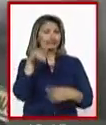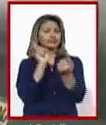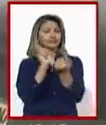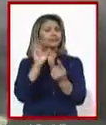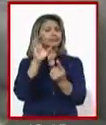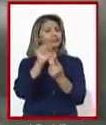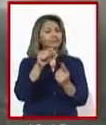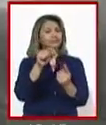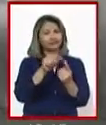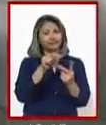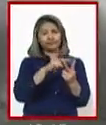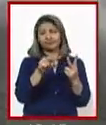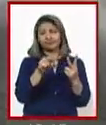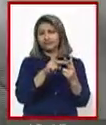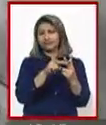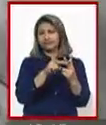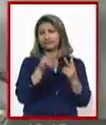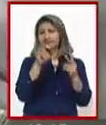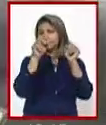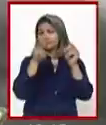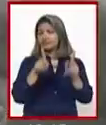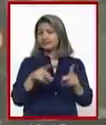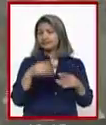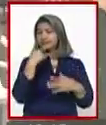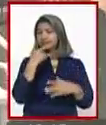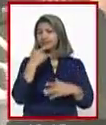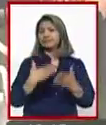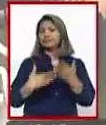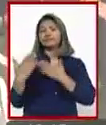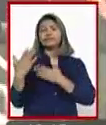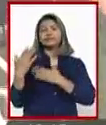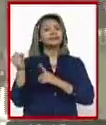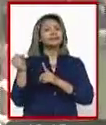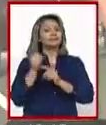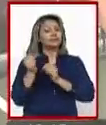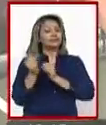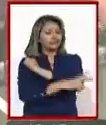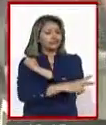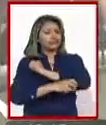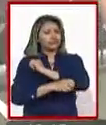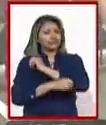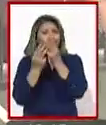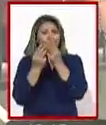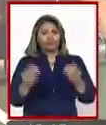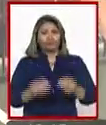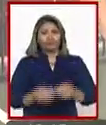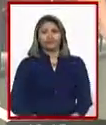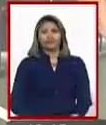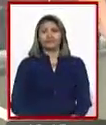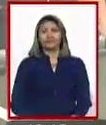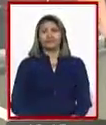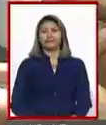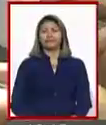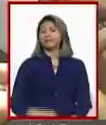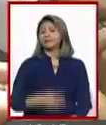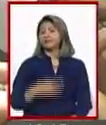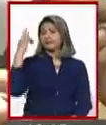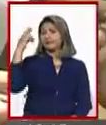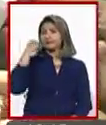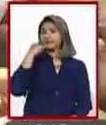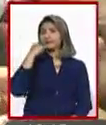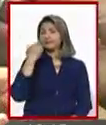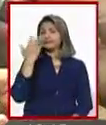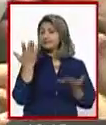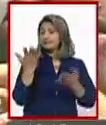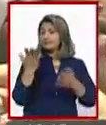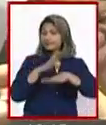de que estas dos personas habrían ocasionado una lesión robándoles sus pertenencias. Razón por la cual se